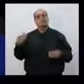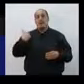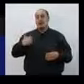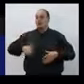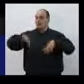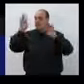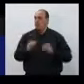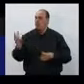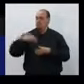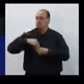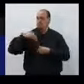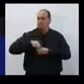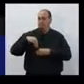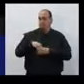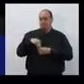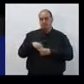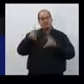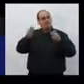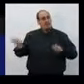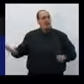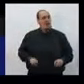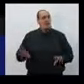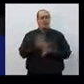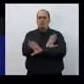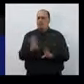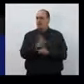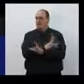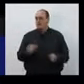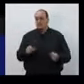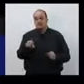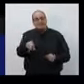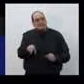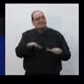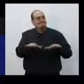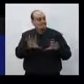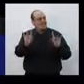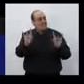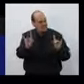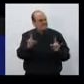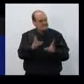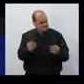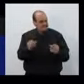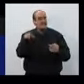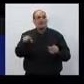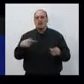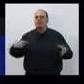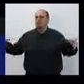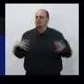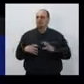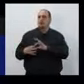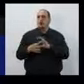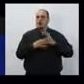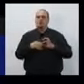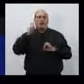a terminar fin a terminar finalmente con el hambre es una tarea difícil pero si todos lo emprendemos juntos seguramente va a ser